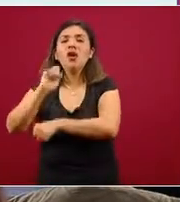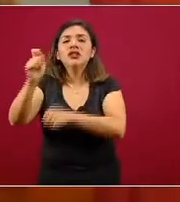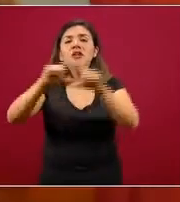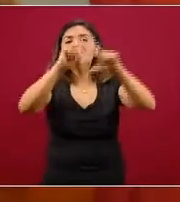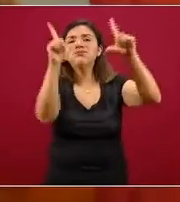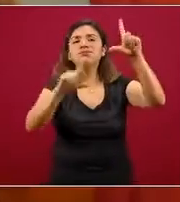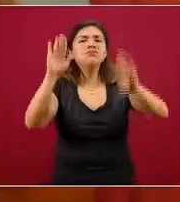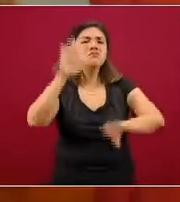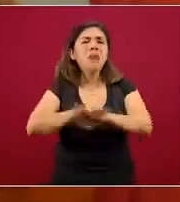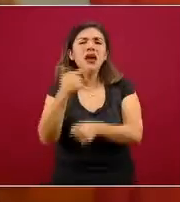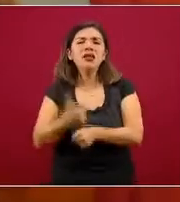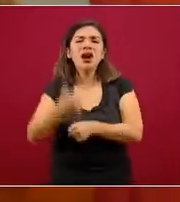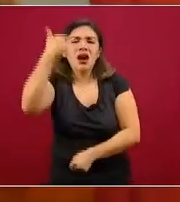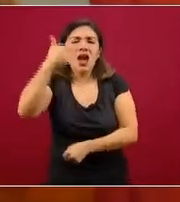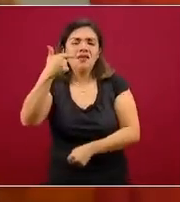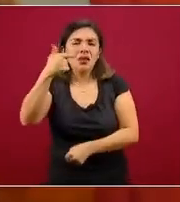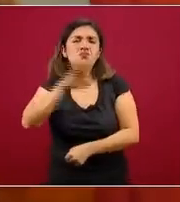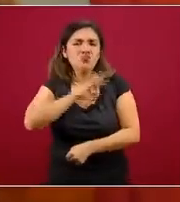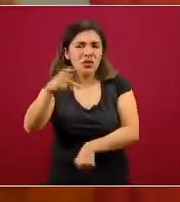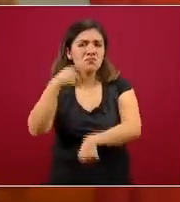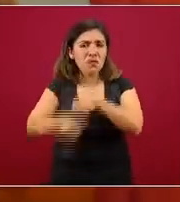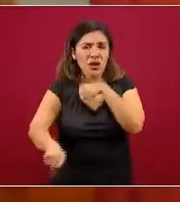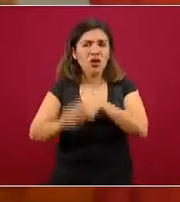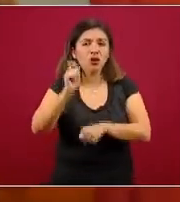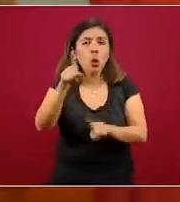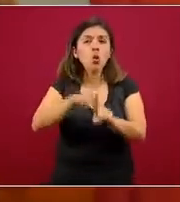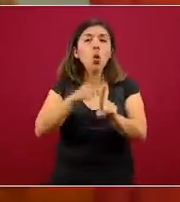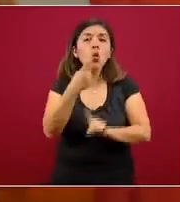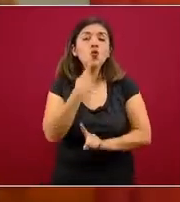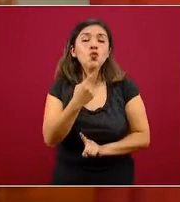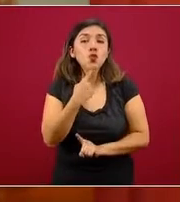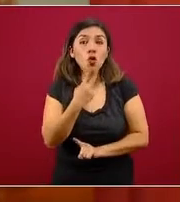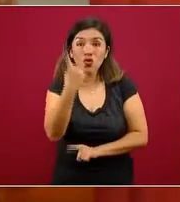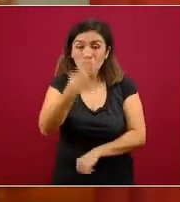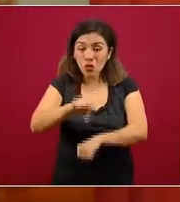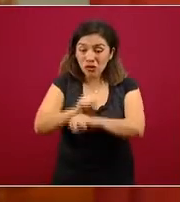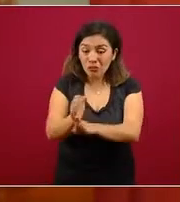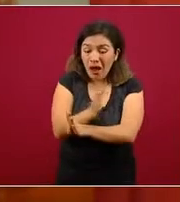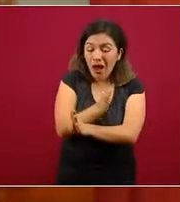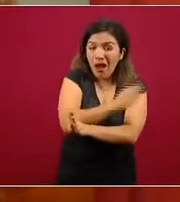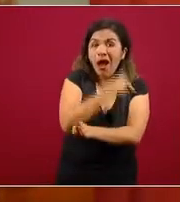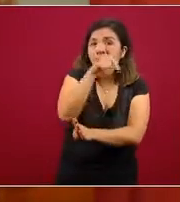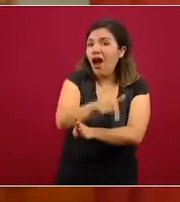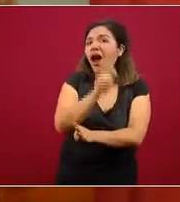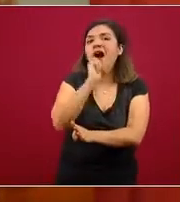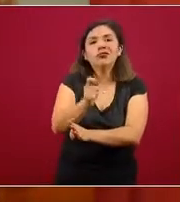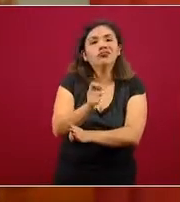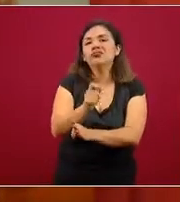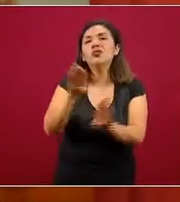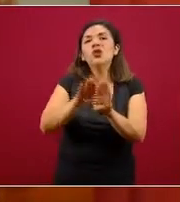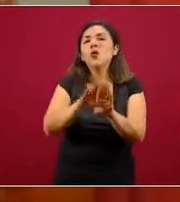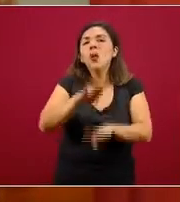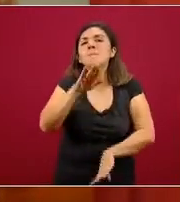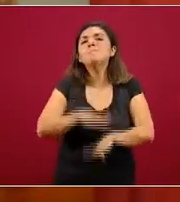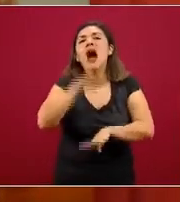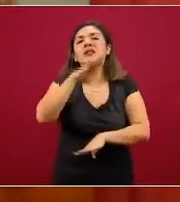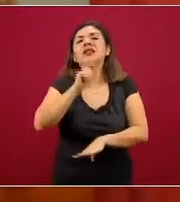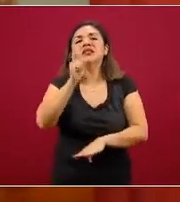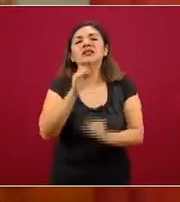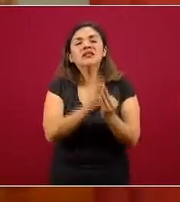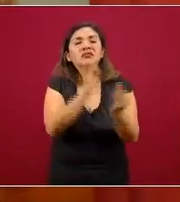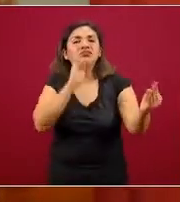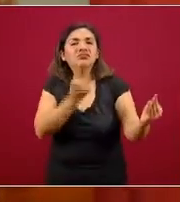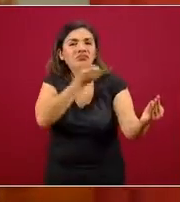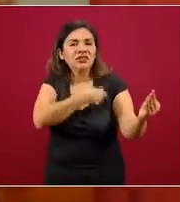en nivel máximo de riesgo, es decir, en color rojo. Por lo tanto, esas primeras 2 semanas era prácticamente una extensión de la